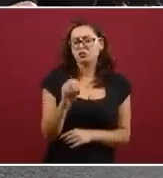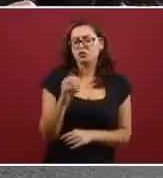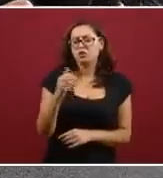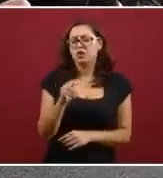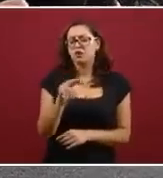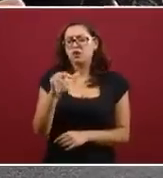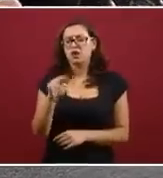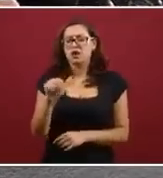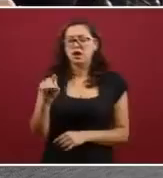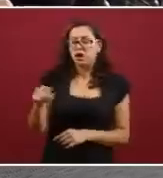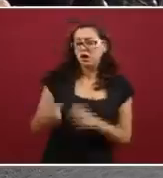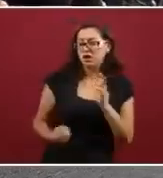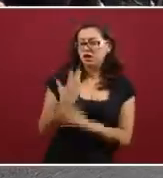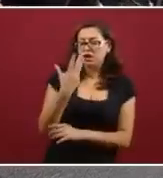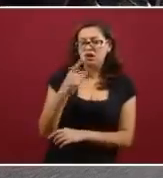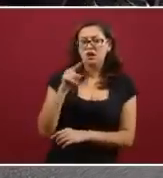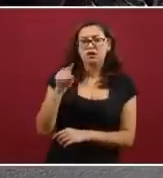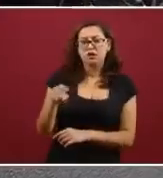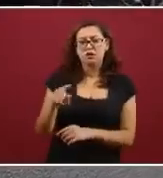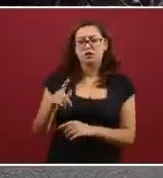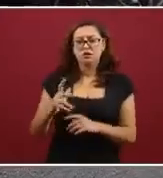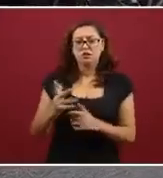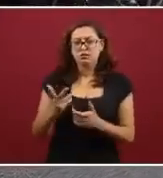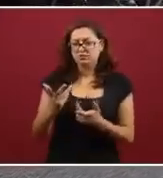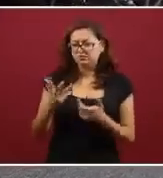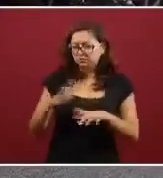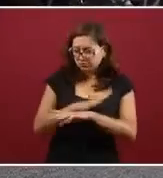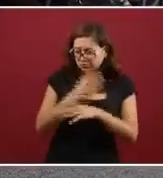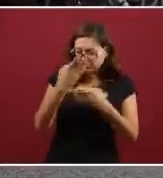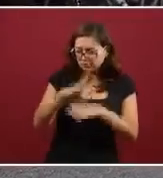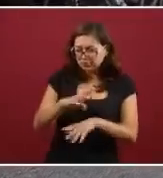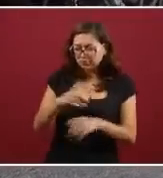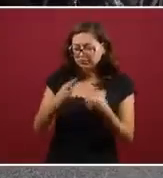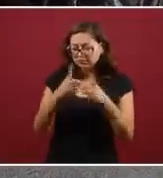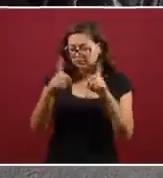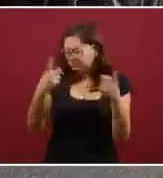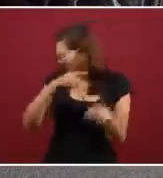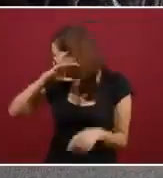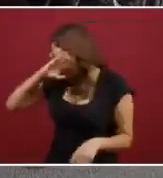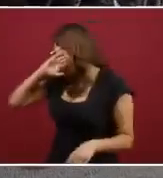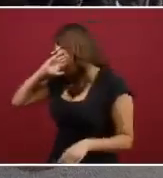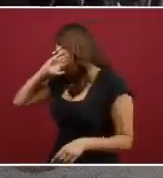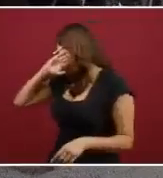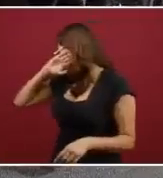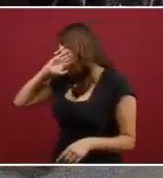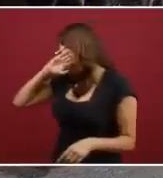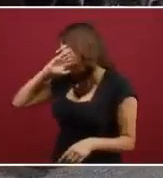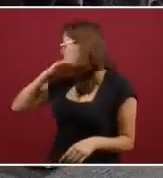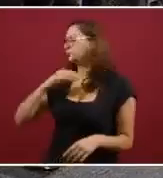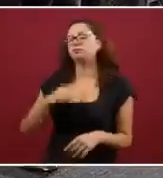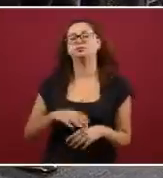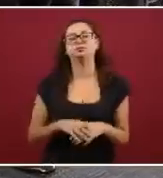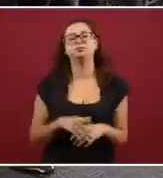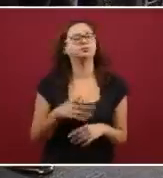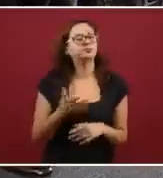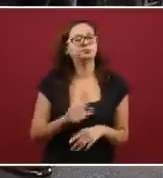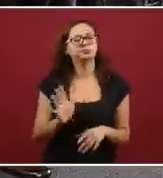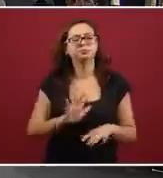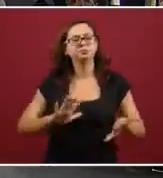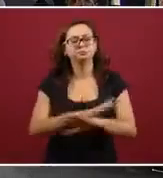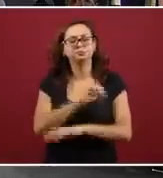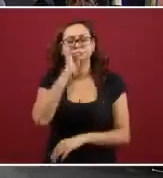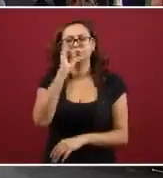de desarrollo para que pueda trabajar? No va a haber ningún cambio. No, continúa lo mismo. ¿Los mismos? Sí, sí.